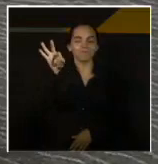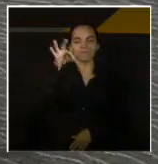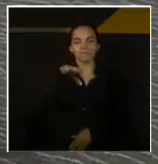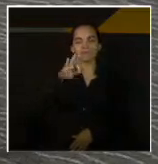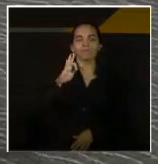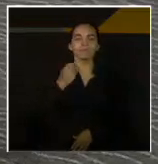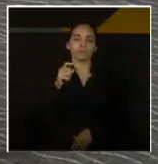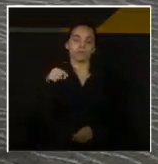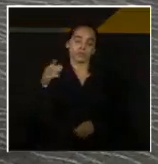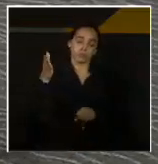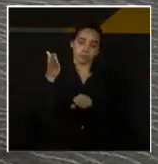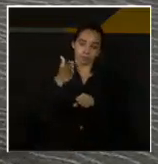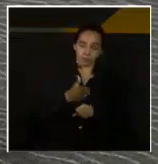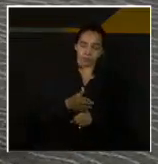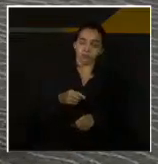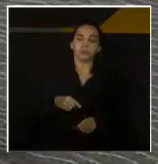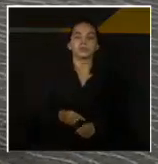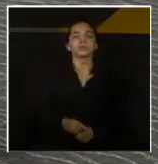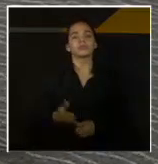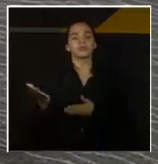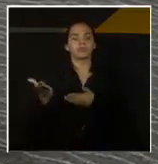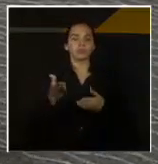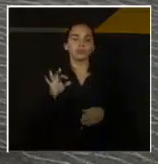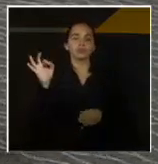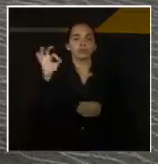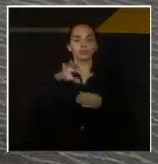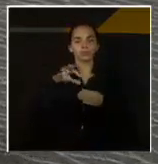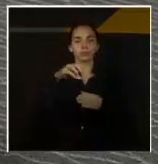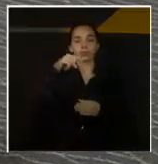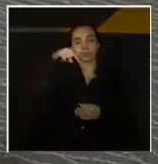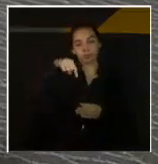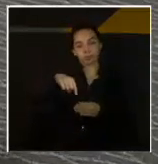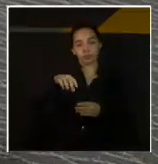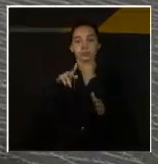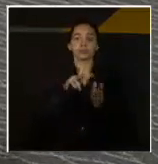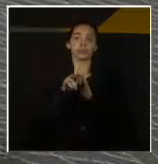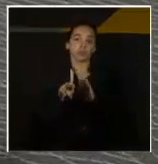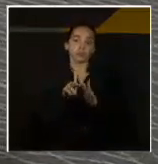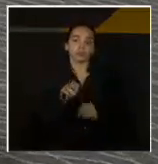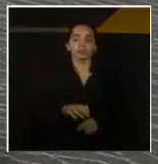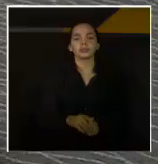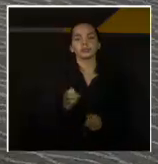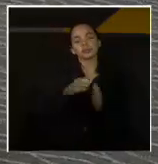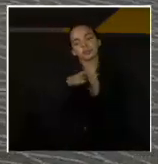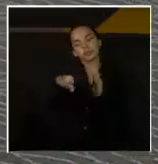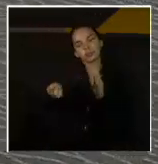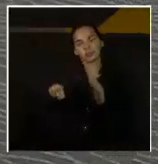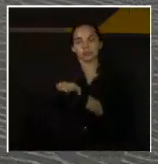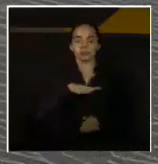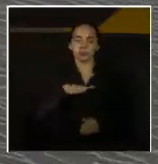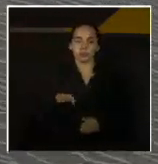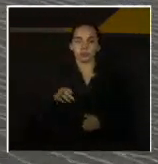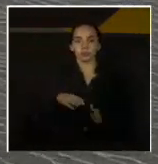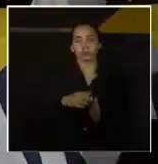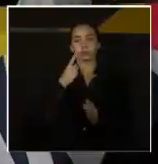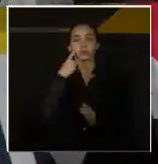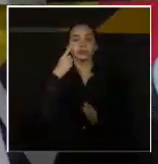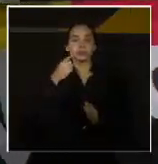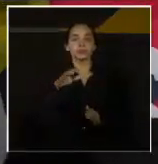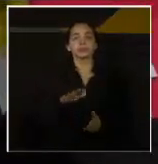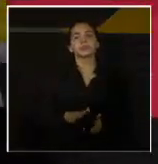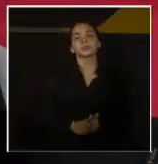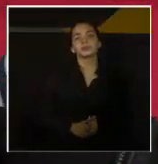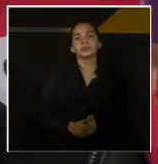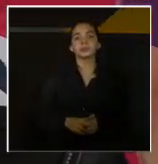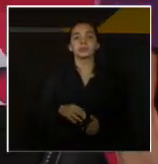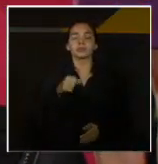momento en que lleguen un proceso electoral de estos programas. Un ejemplo que puedo ponerles es el programa para la tercera